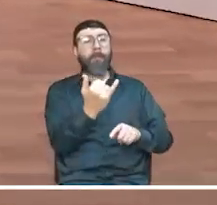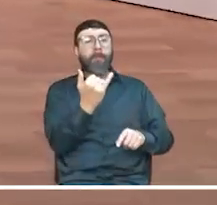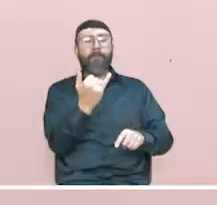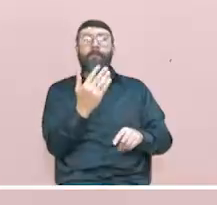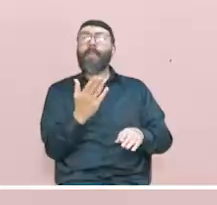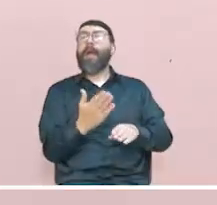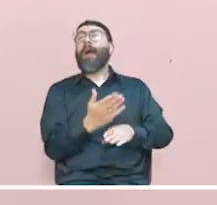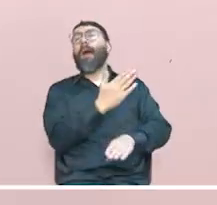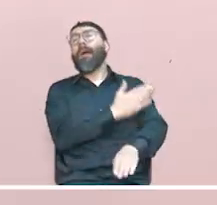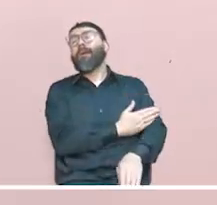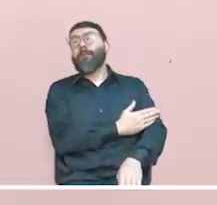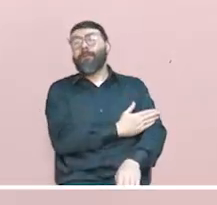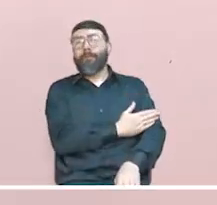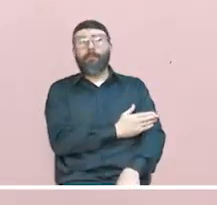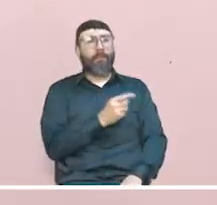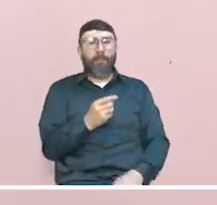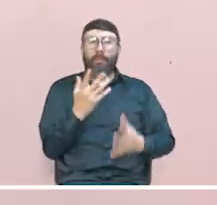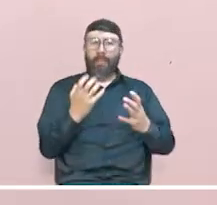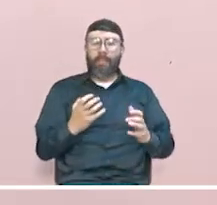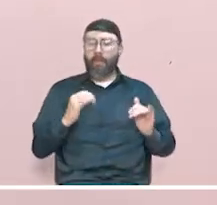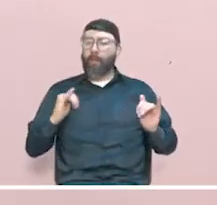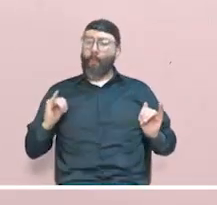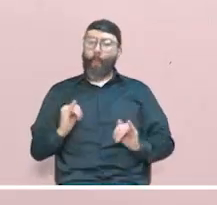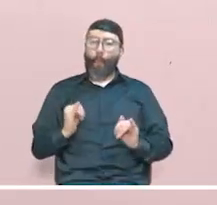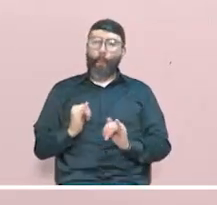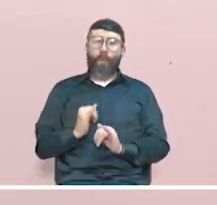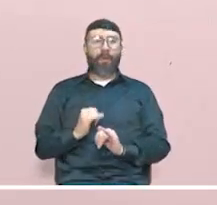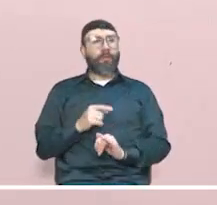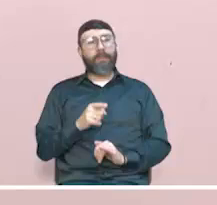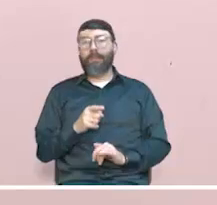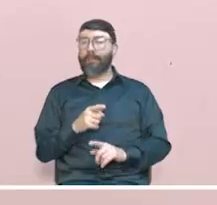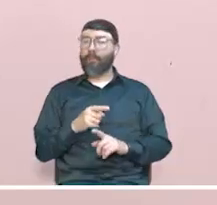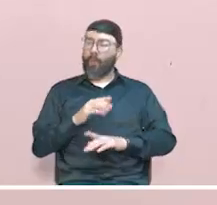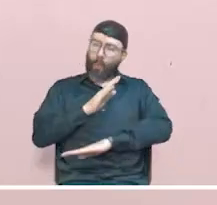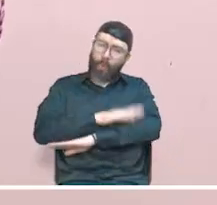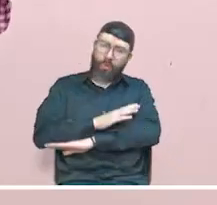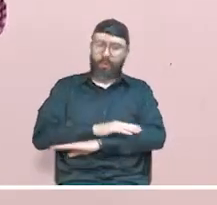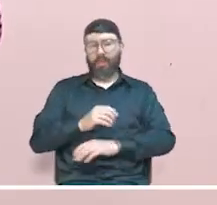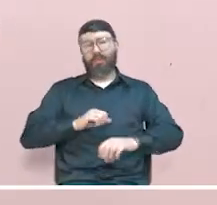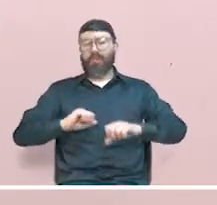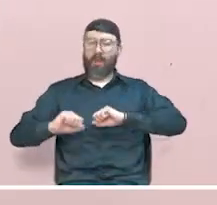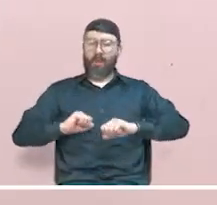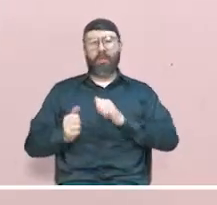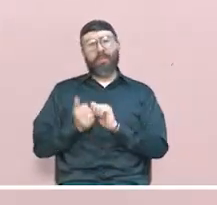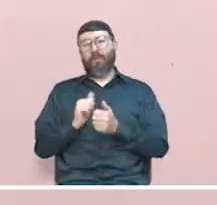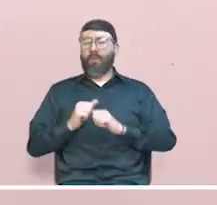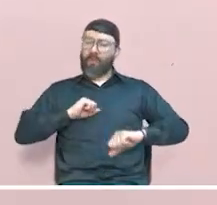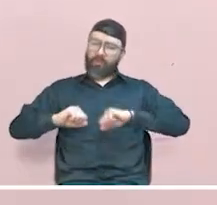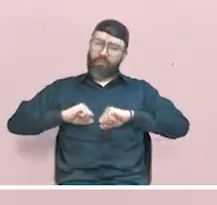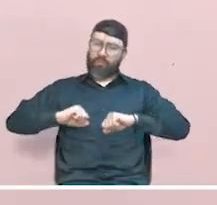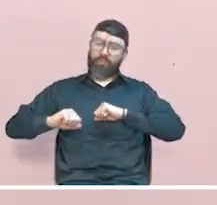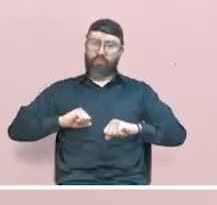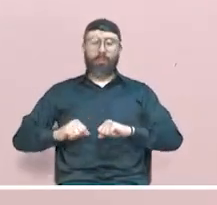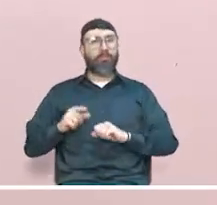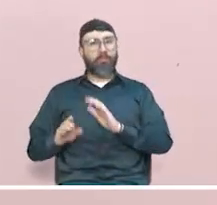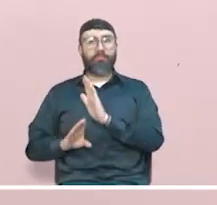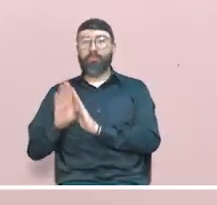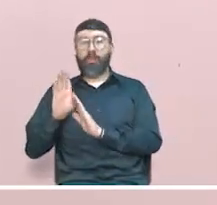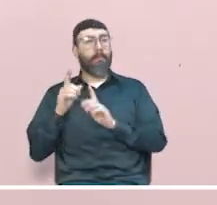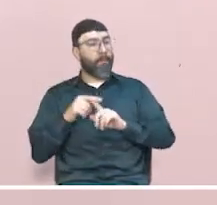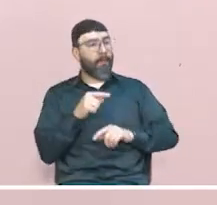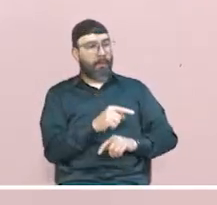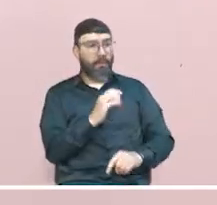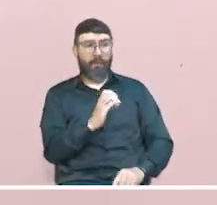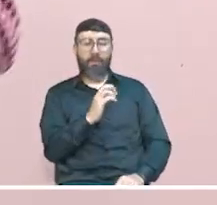querido reducir peso corporal y eran muy juiciosas con el ciclismo, con otros deportes, y lo lograron con el